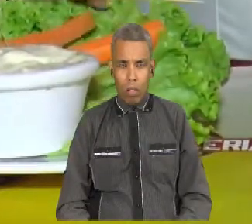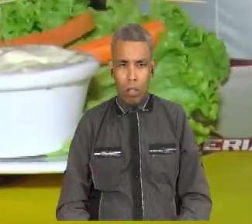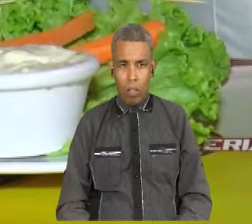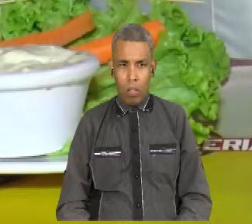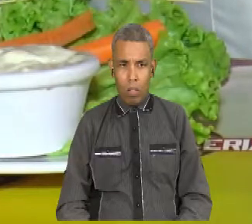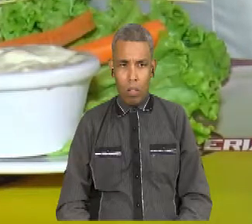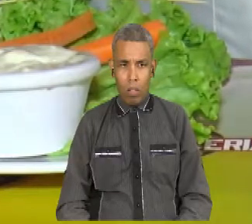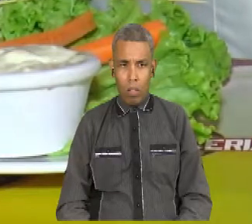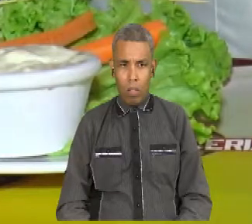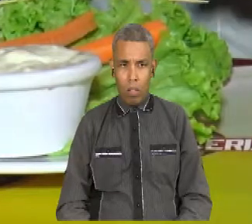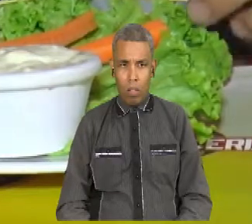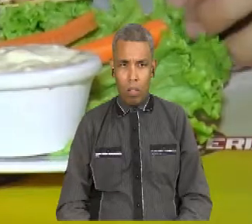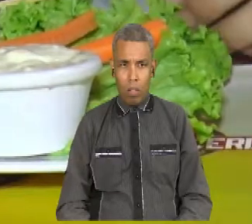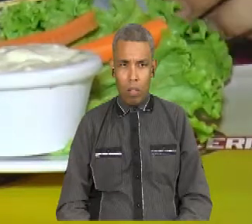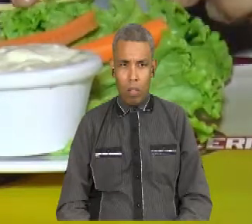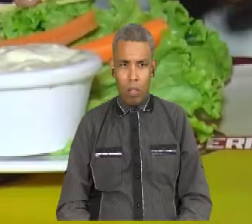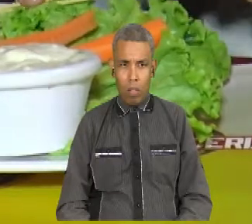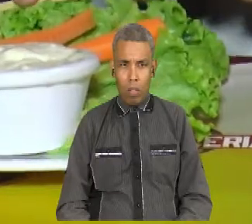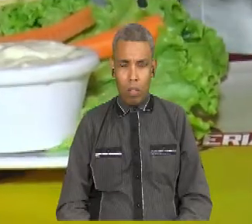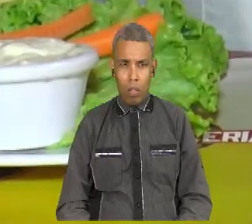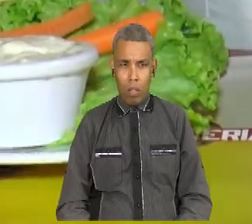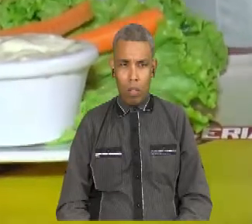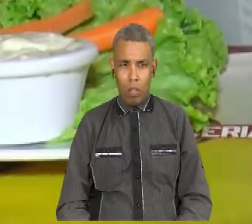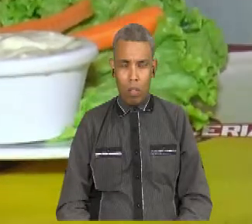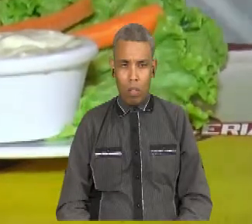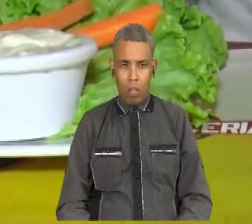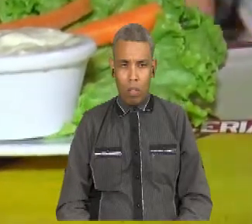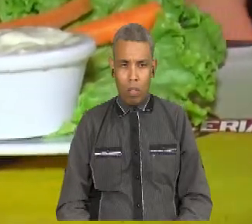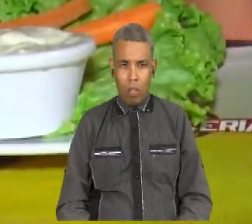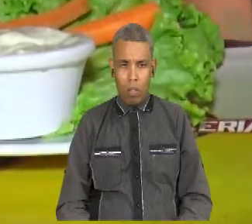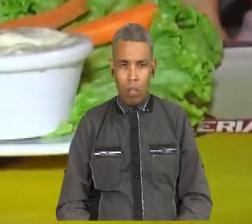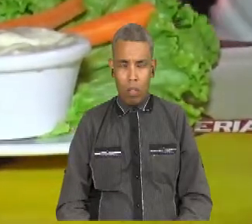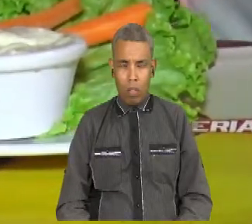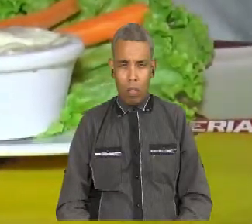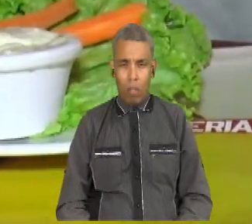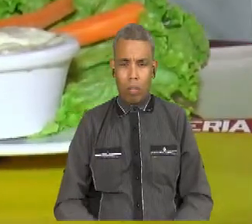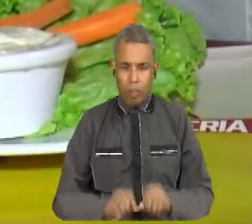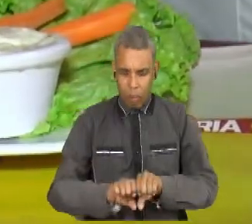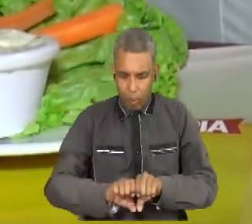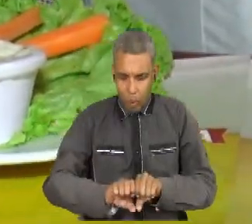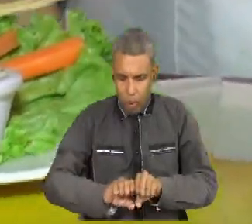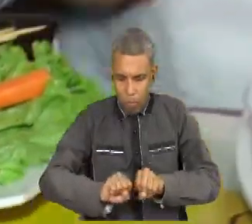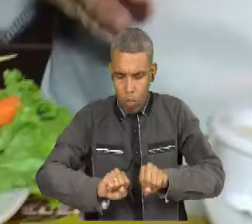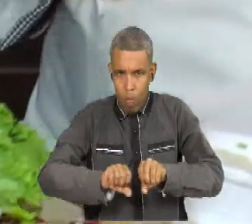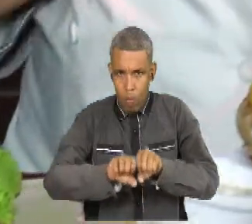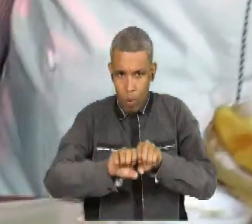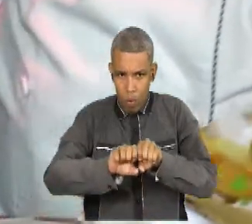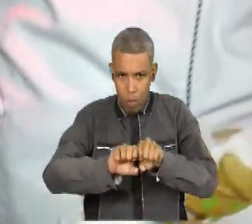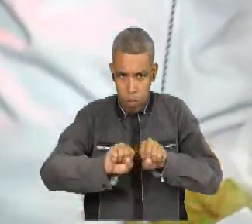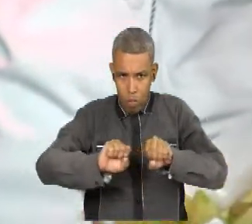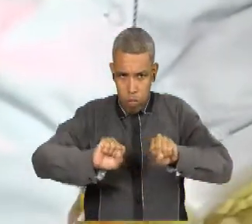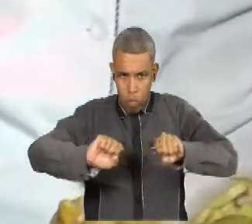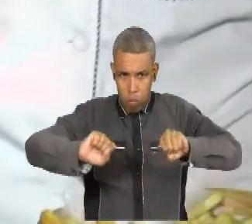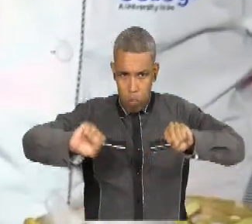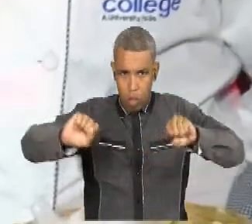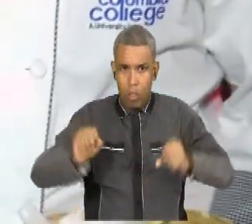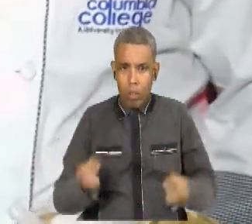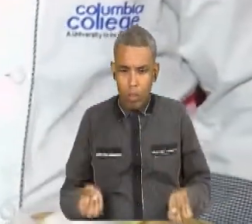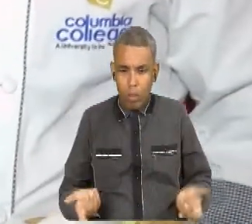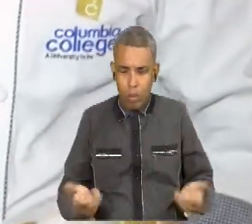Cuéntenos un poco acerca de la presentación. ¿Cuántos choricitos vamos a encontrar en nuestro plato? En nuestro plato encontramos 10 choricitos cocteleros